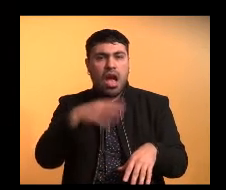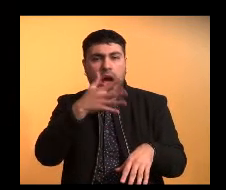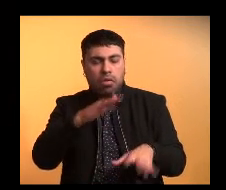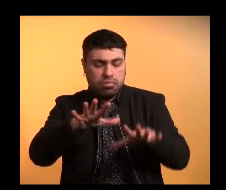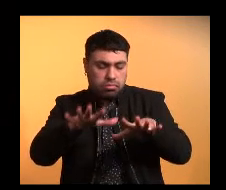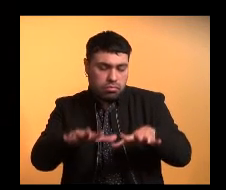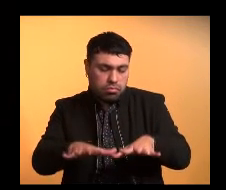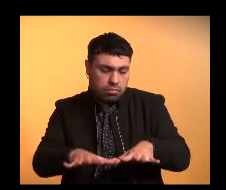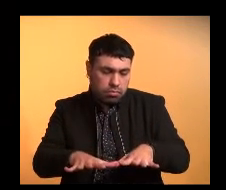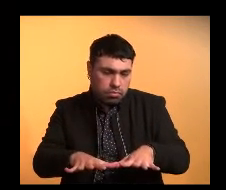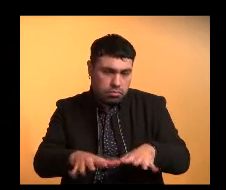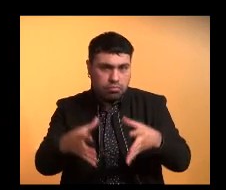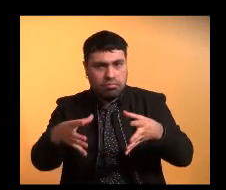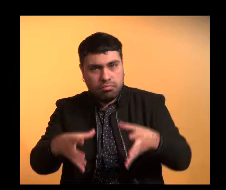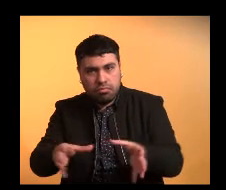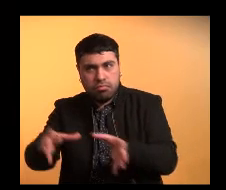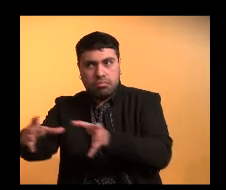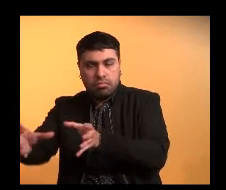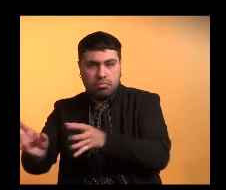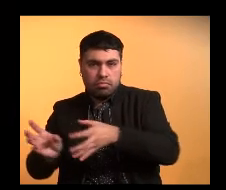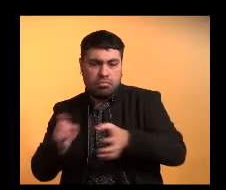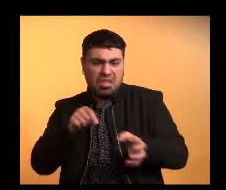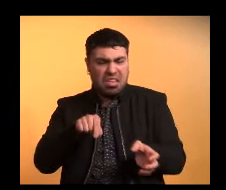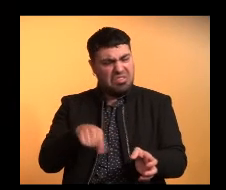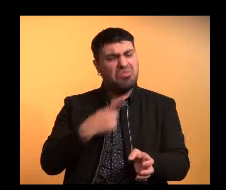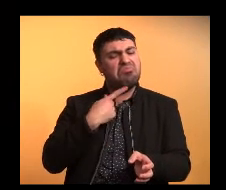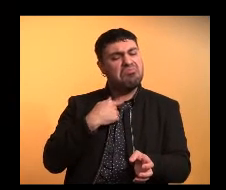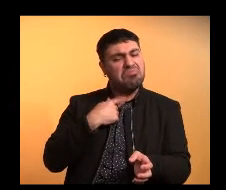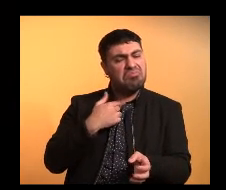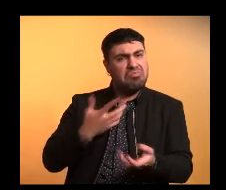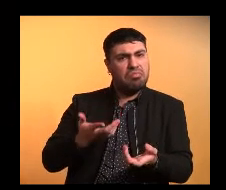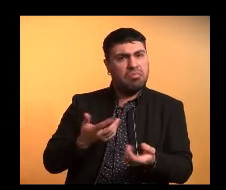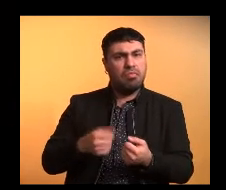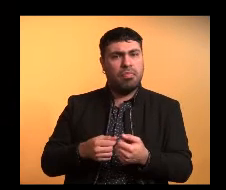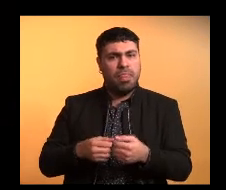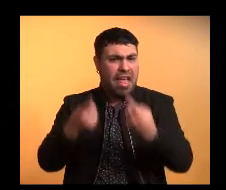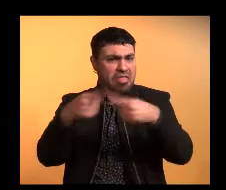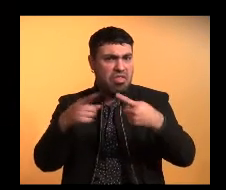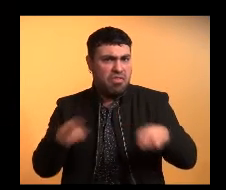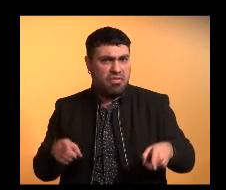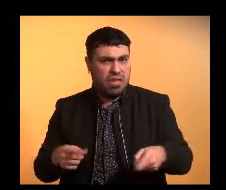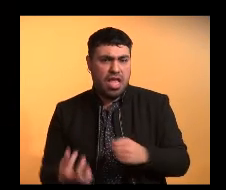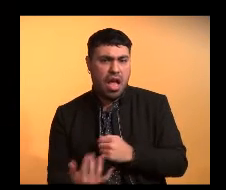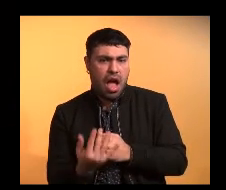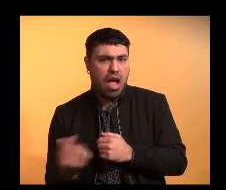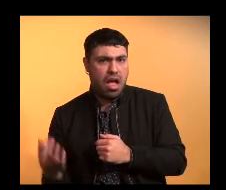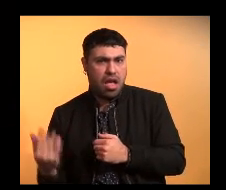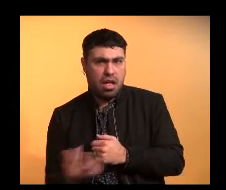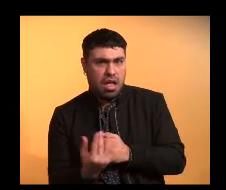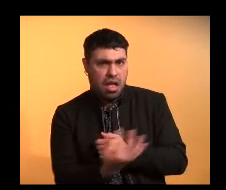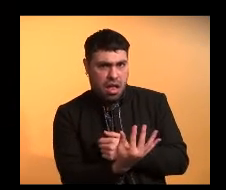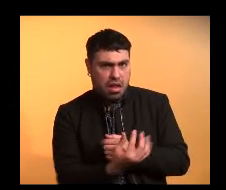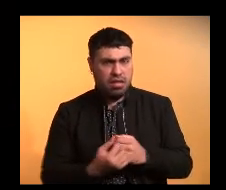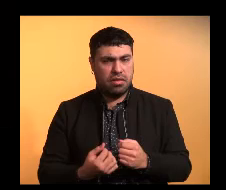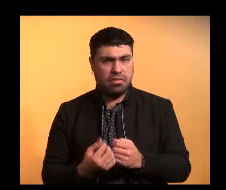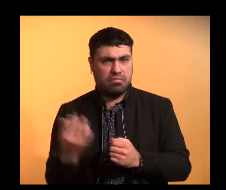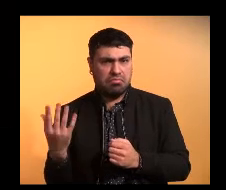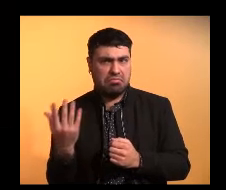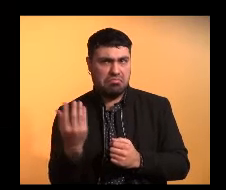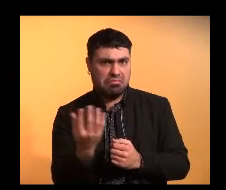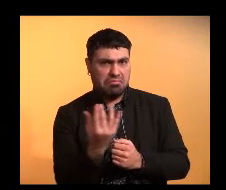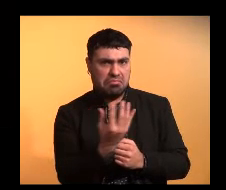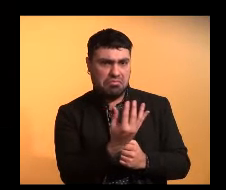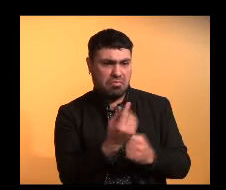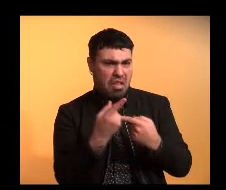pozas también son bien interesantes porque ahí se dan otras especies, en conjunto también con algunas de las que yo ya les he mencionado, y son bien